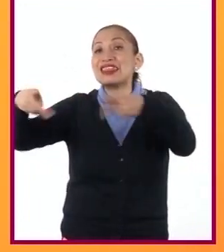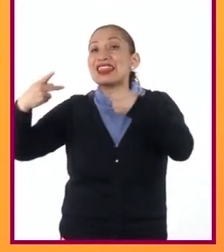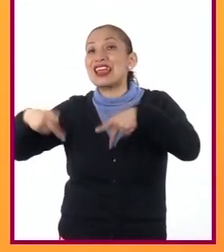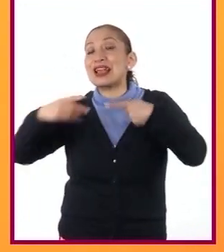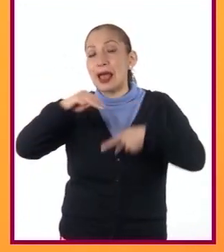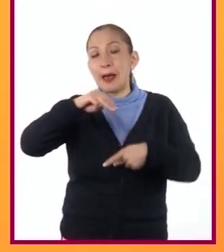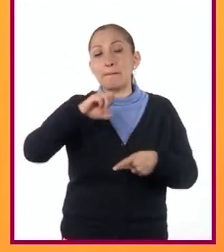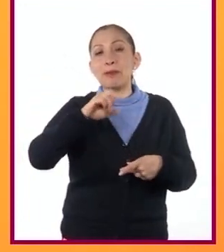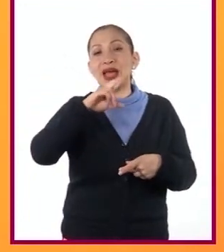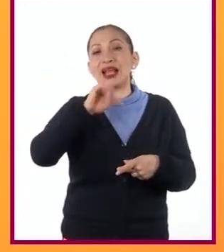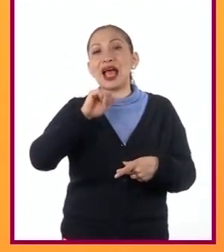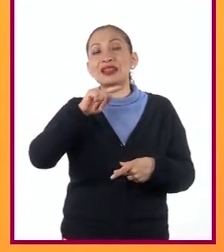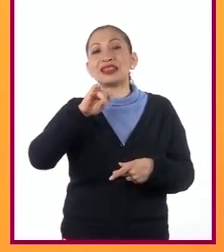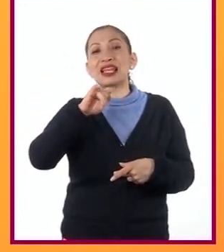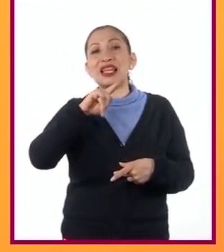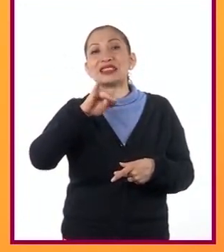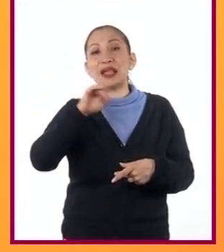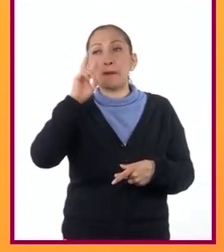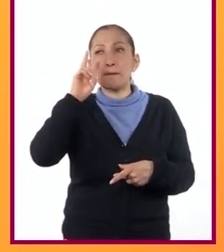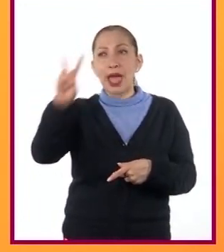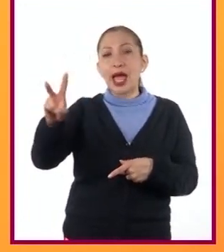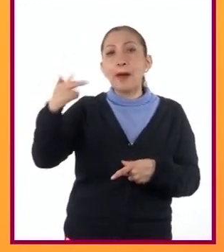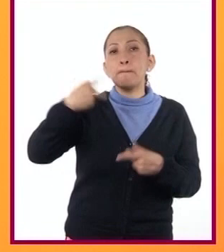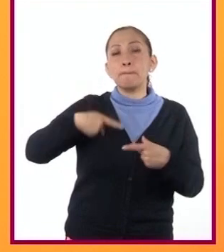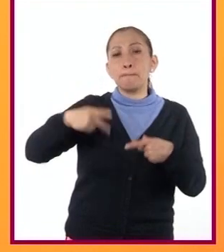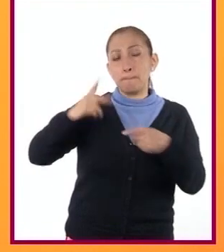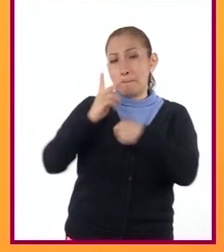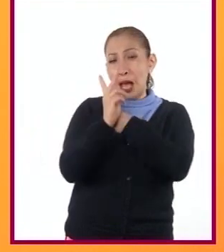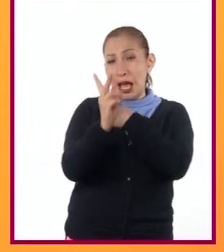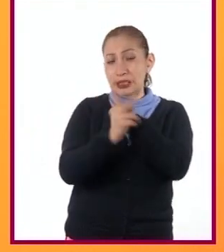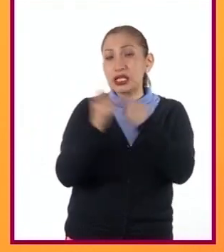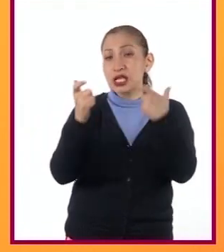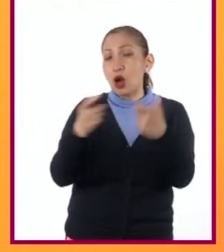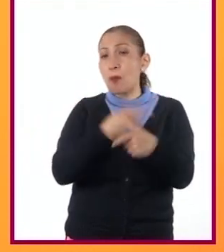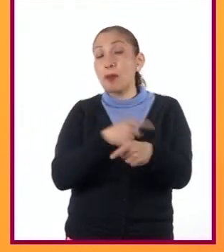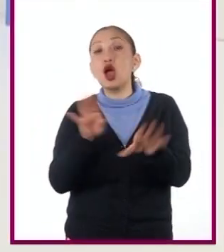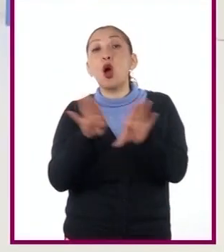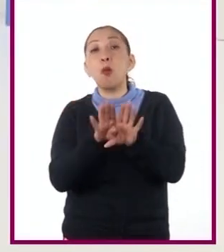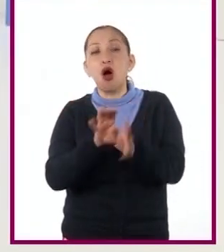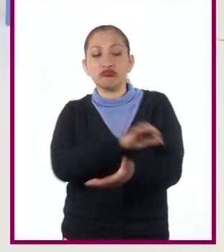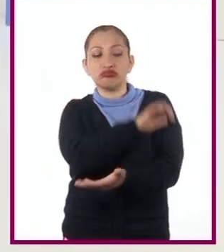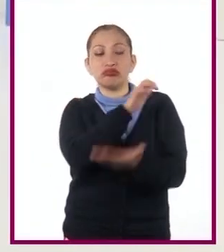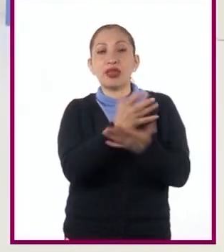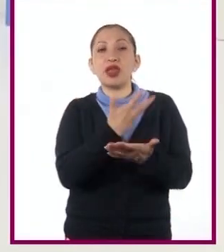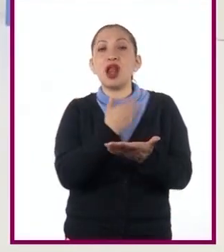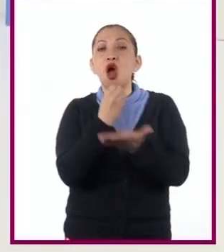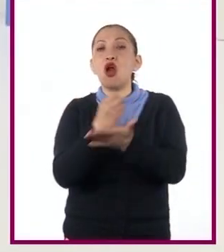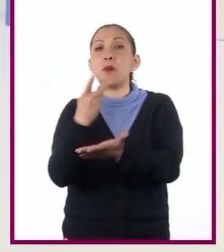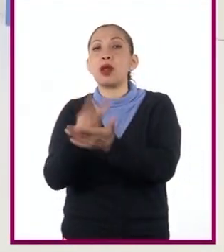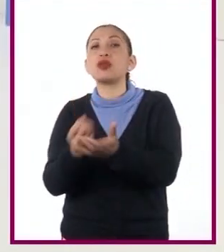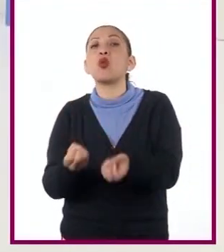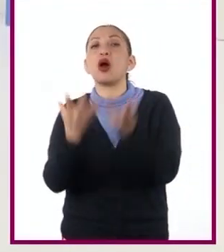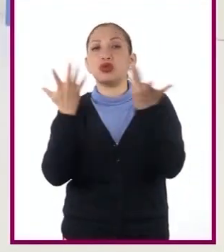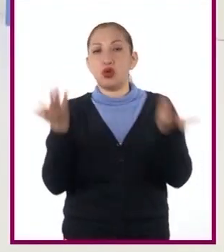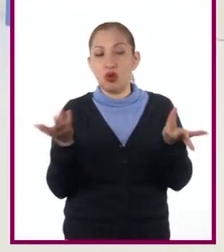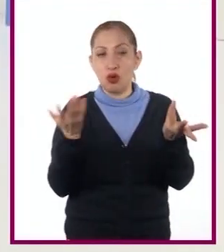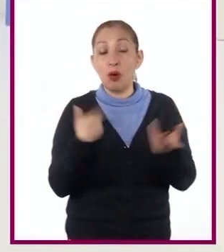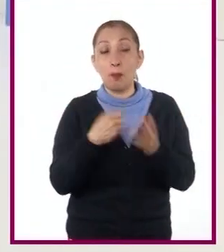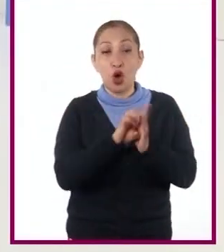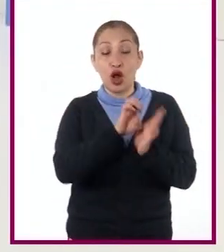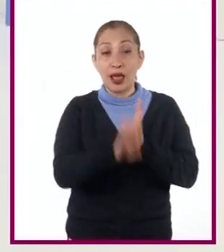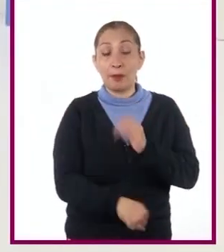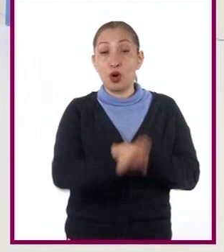mercantilista, que medía la riqueza de las naciones a partir de la plata y el oro que acumulaban. En términos generales,